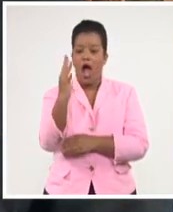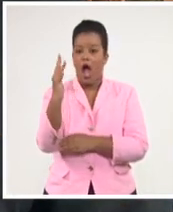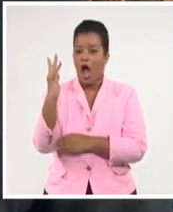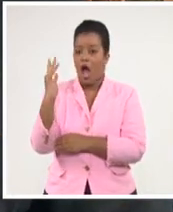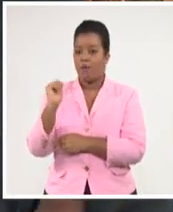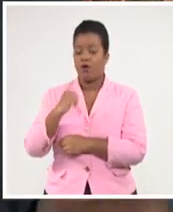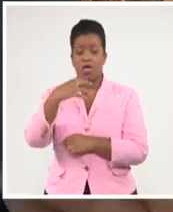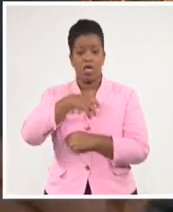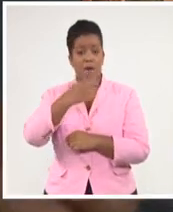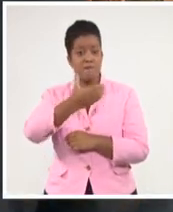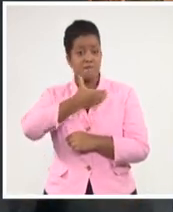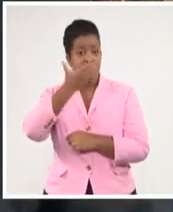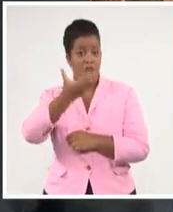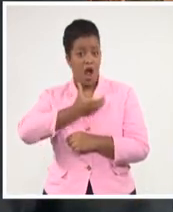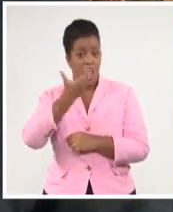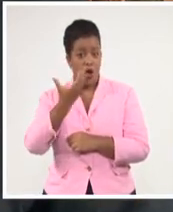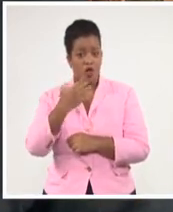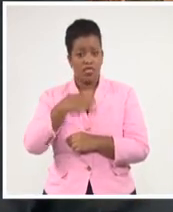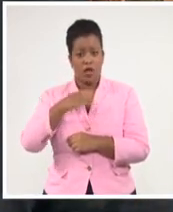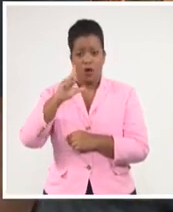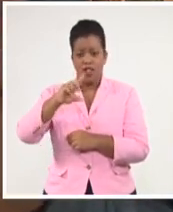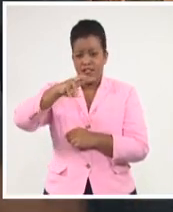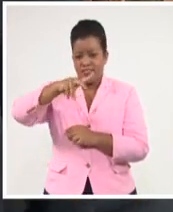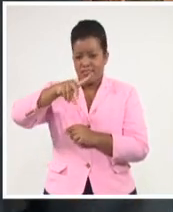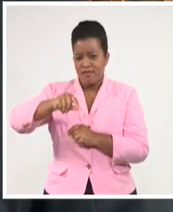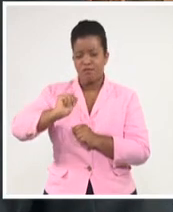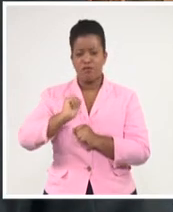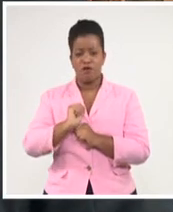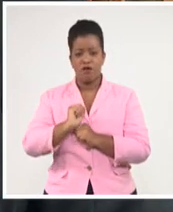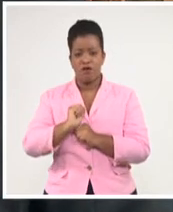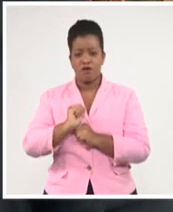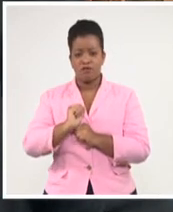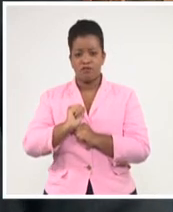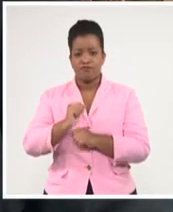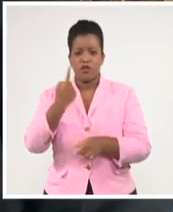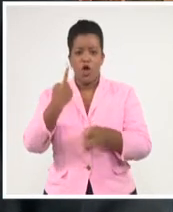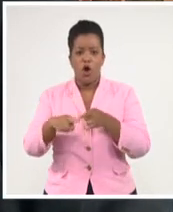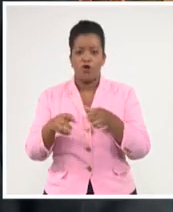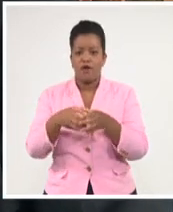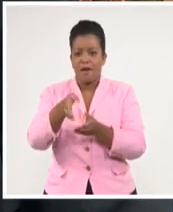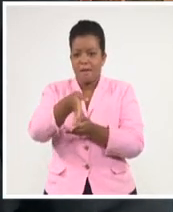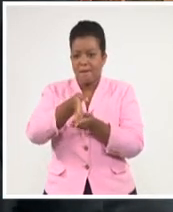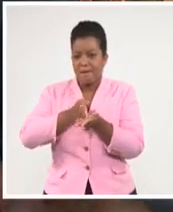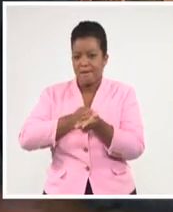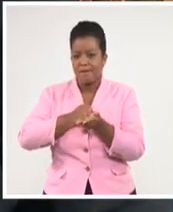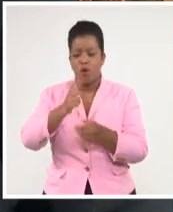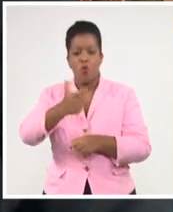mango, tengo limón, sembré unas matas de mamey, guayaba.